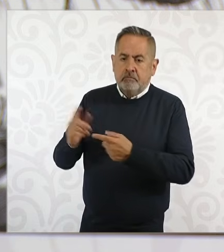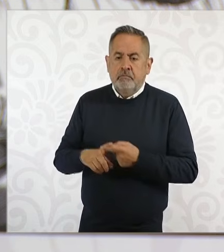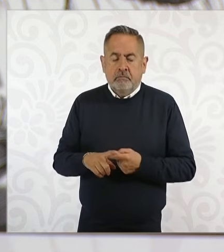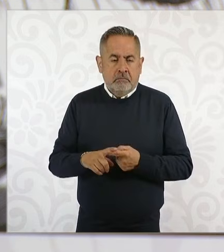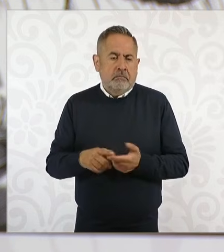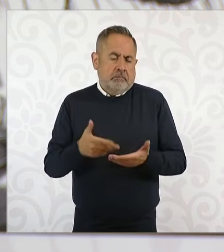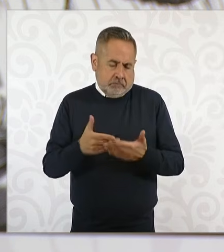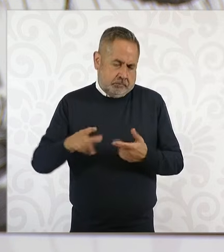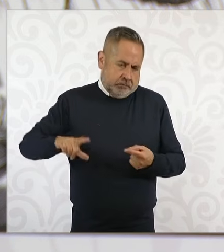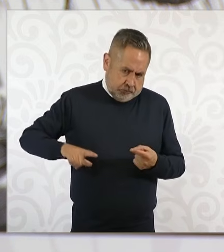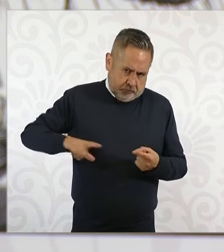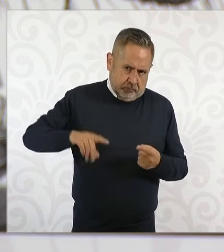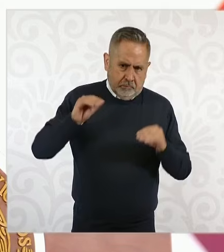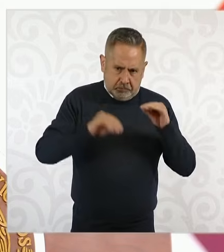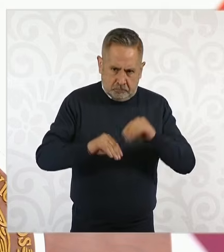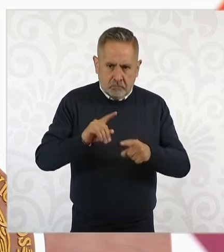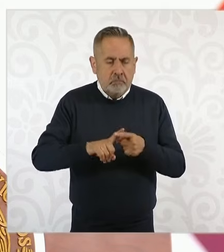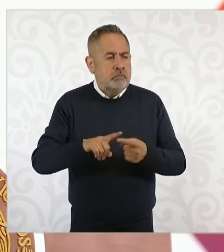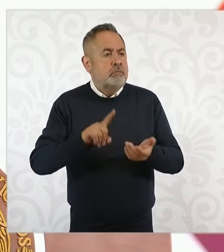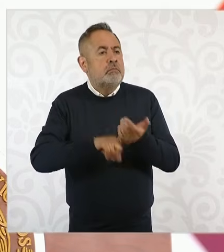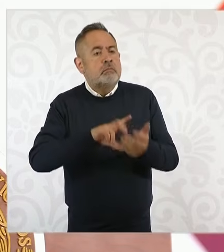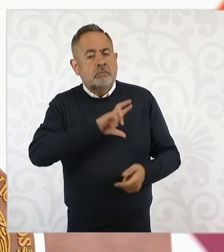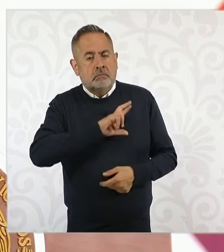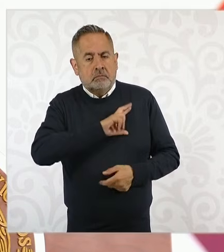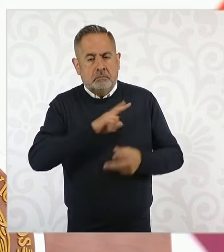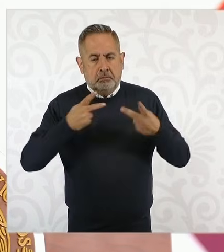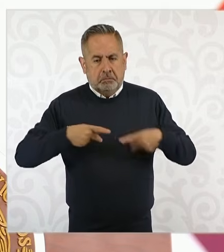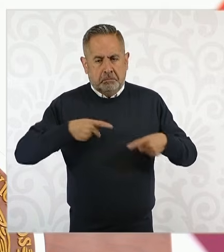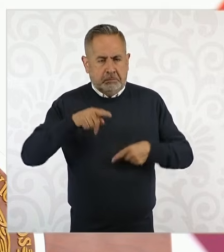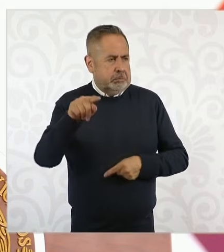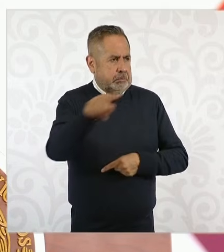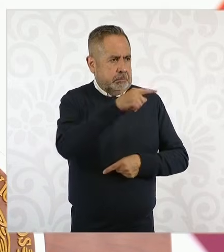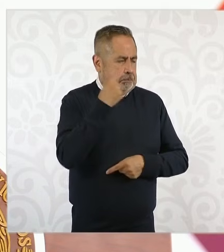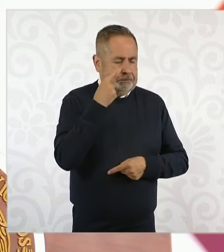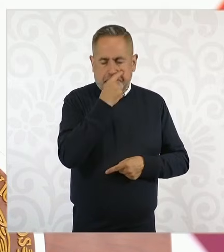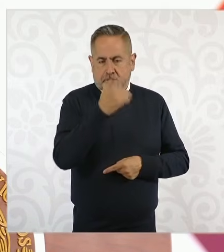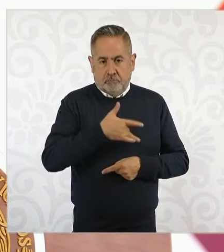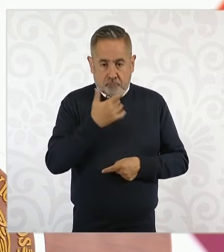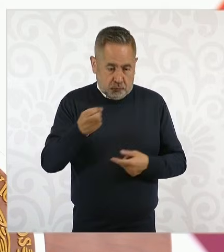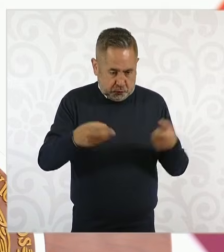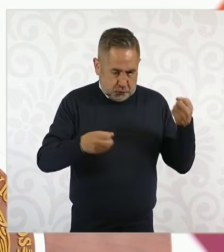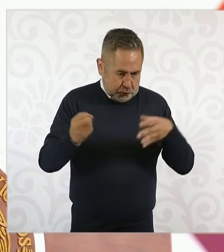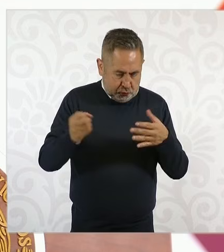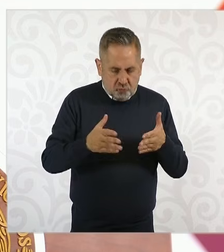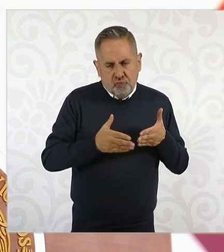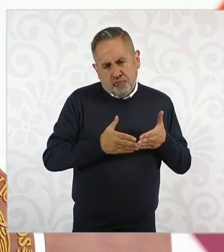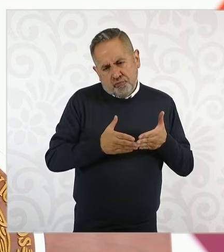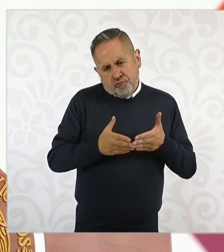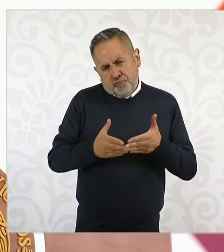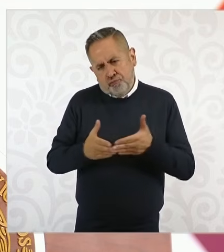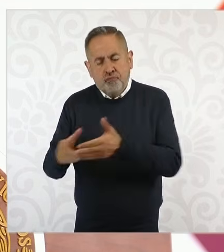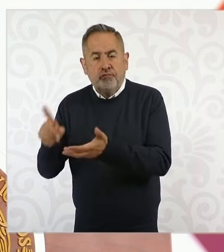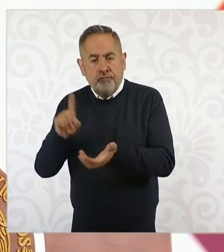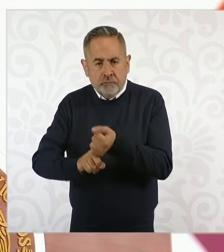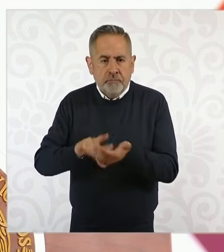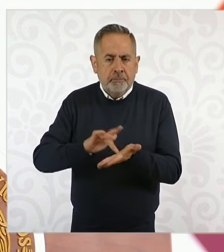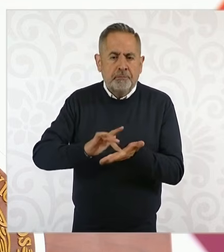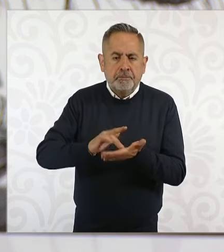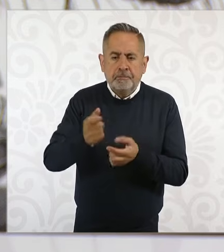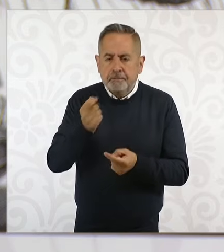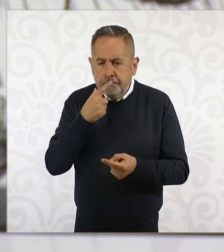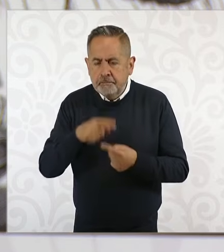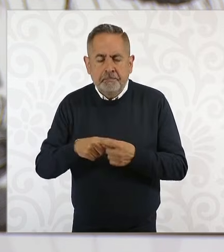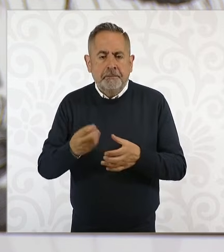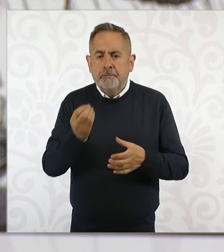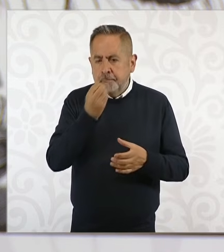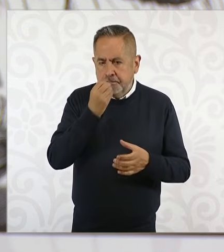civiles, como también de gobiernos de los estados que van para allá, que tienen medicamentos, alimentos